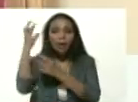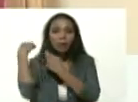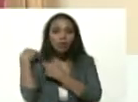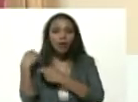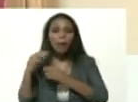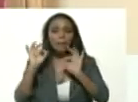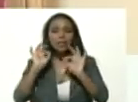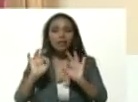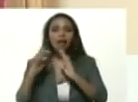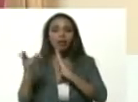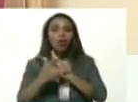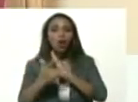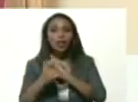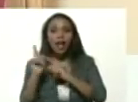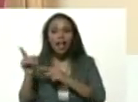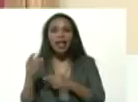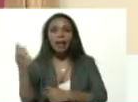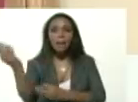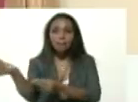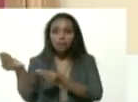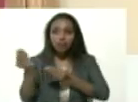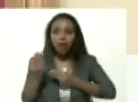Él me envió tres trabajos.